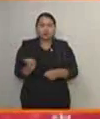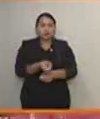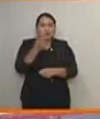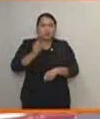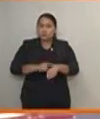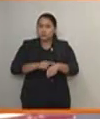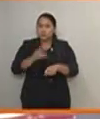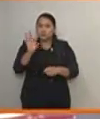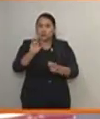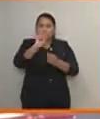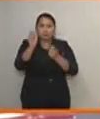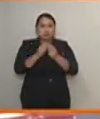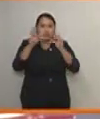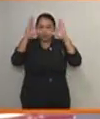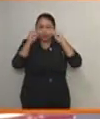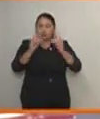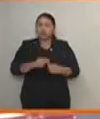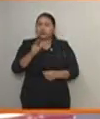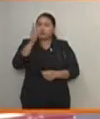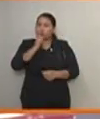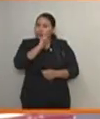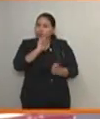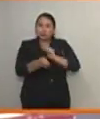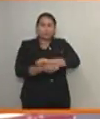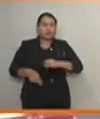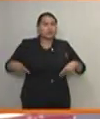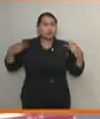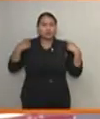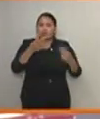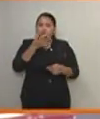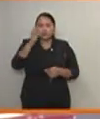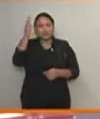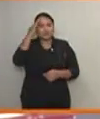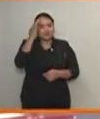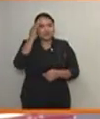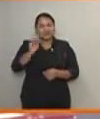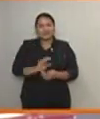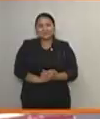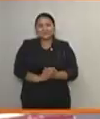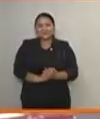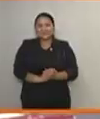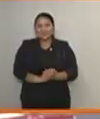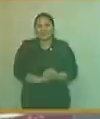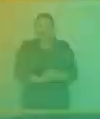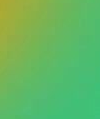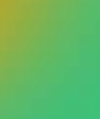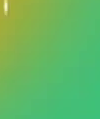las 9 en punto de la noche. Loto te cambia la vida y tu suerte lo sabe.